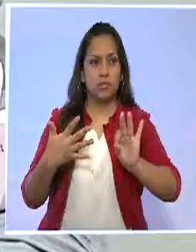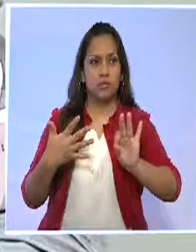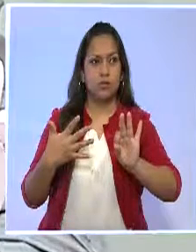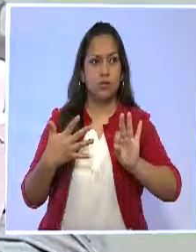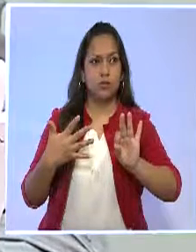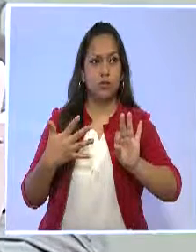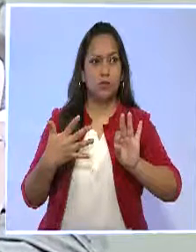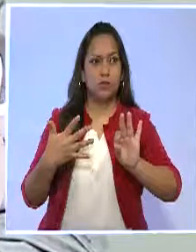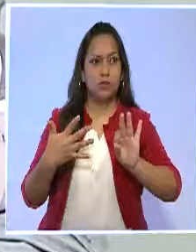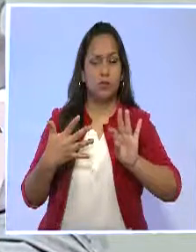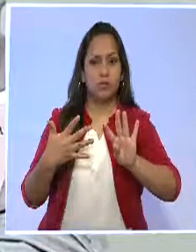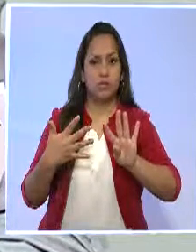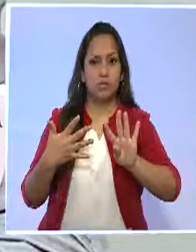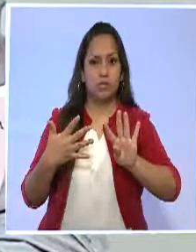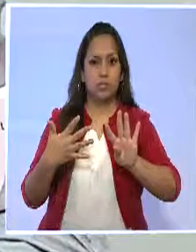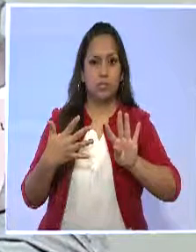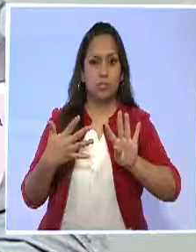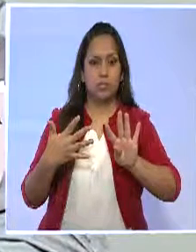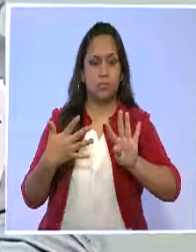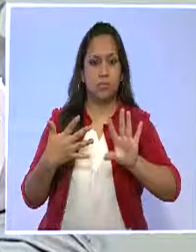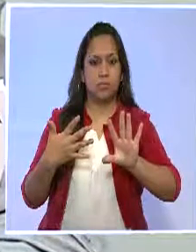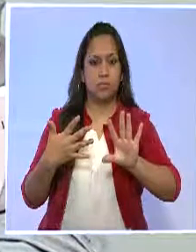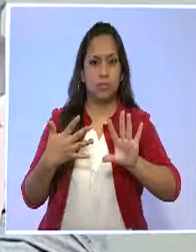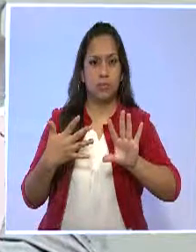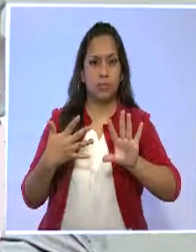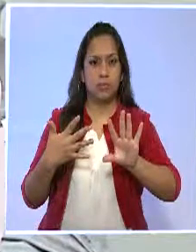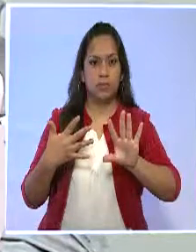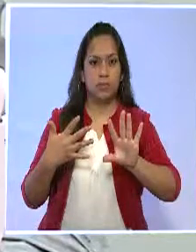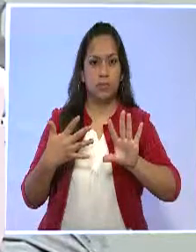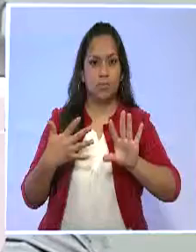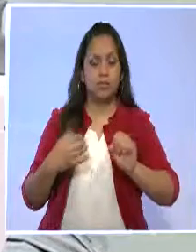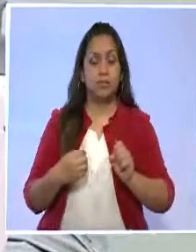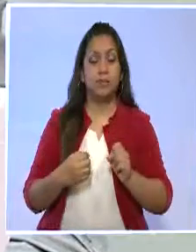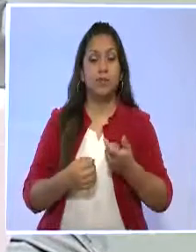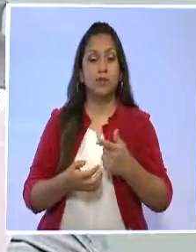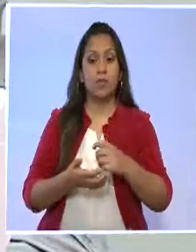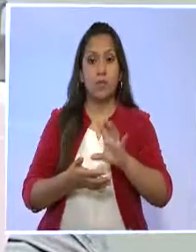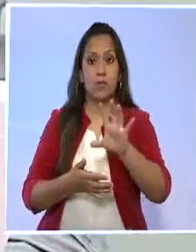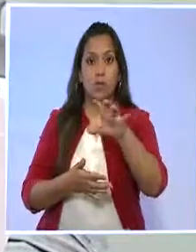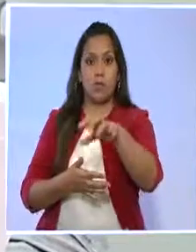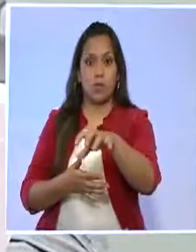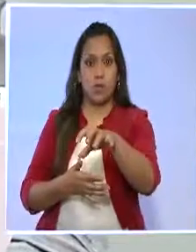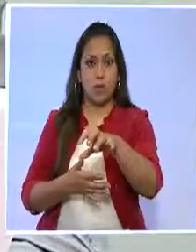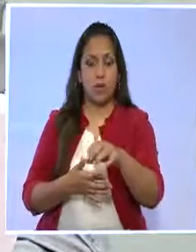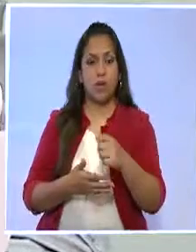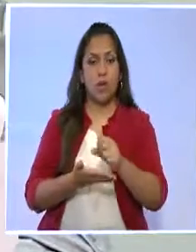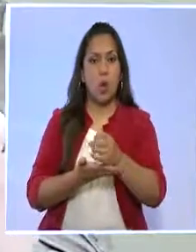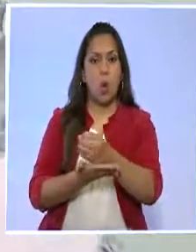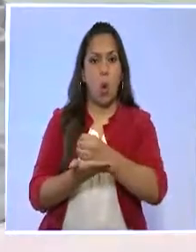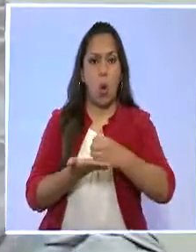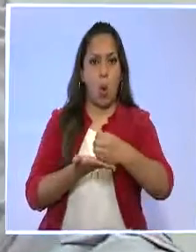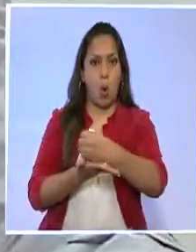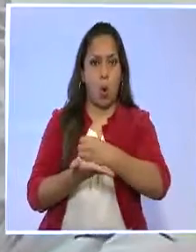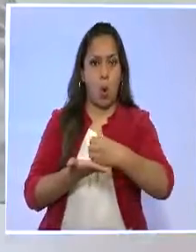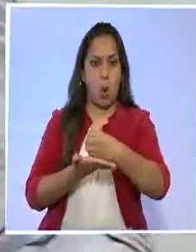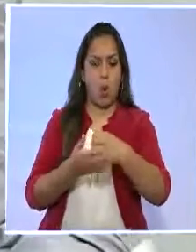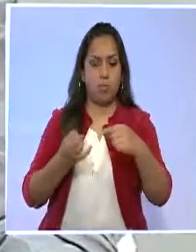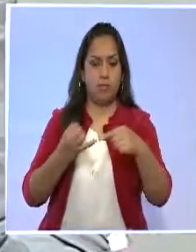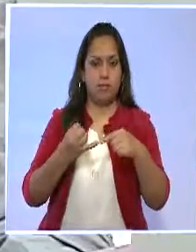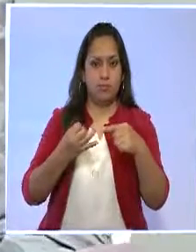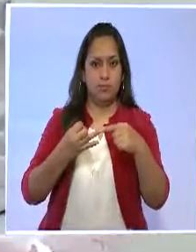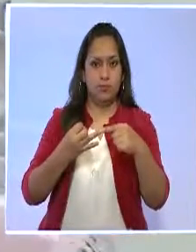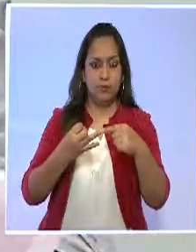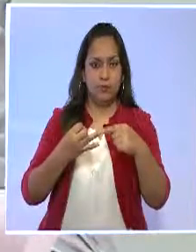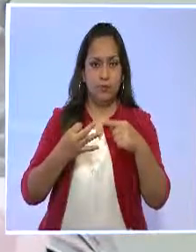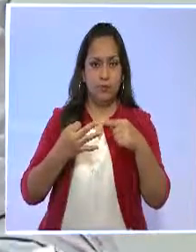constelación antenas de fm y radio santiago en la provincia del oro radio ovación radio elite radio super sol